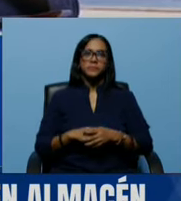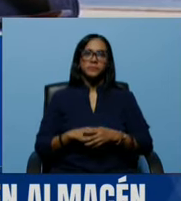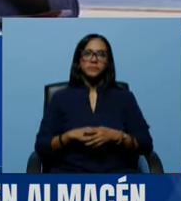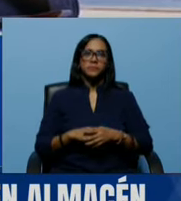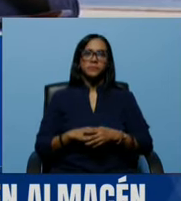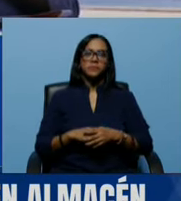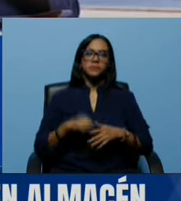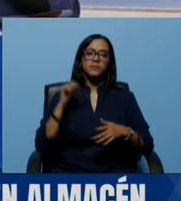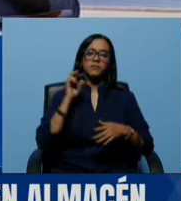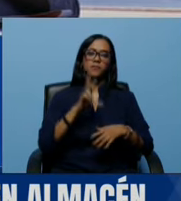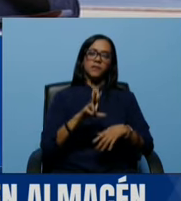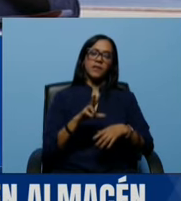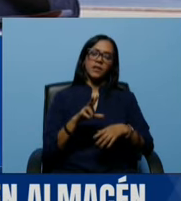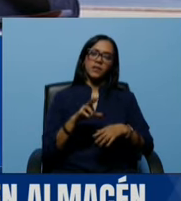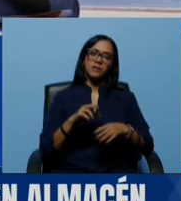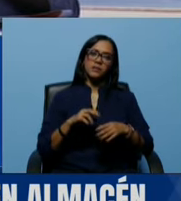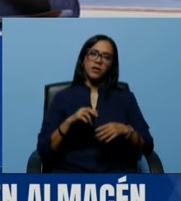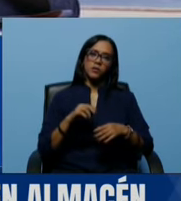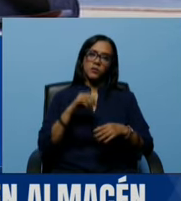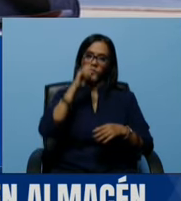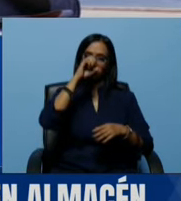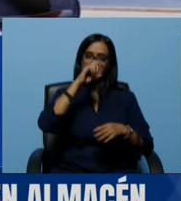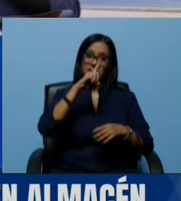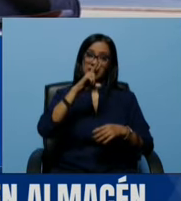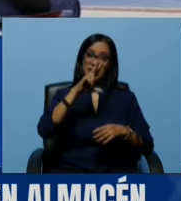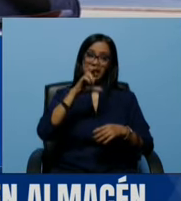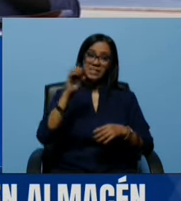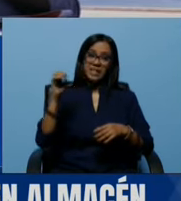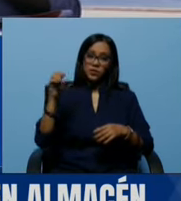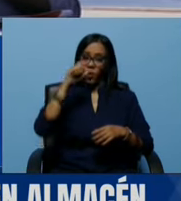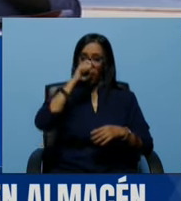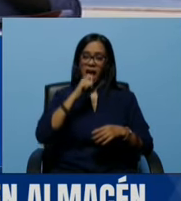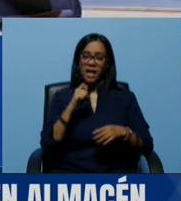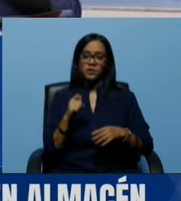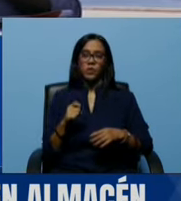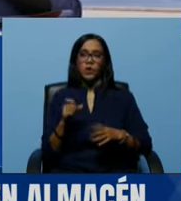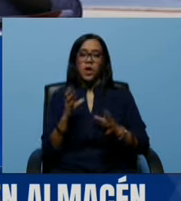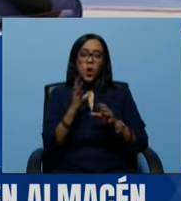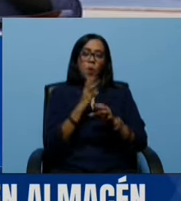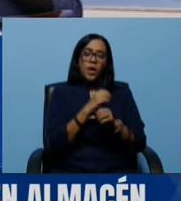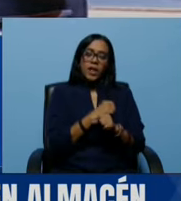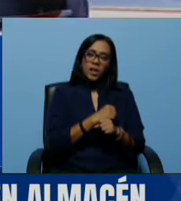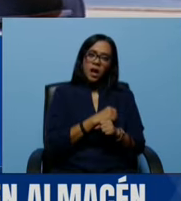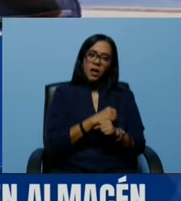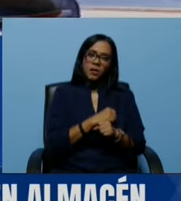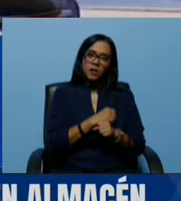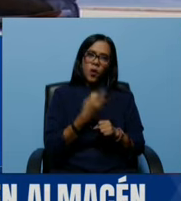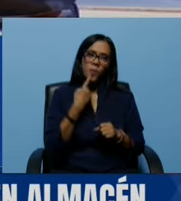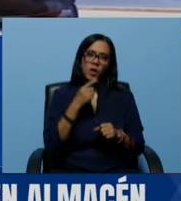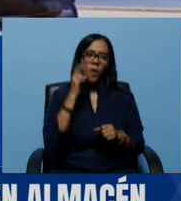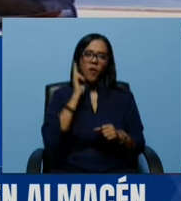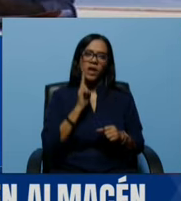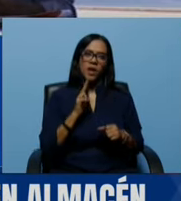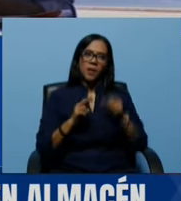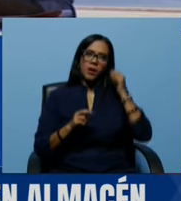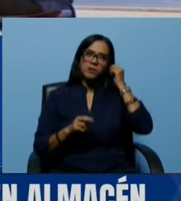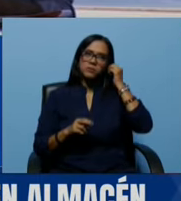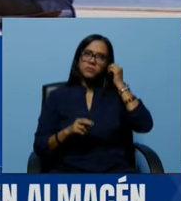Eran 300 años en las tinieblas. Como dijo Bolívar,